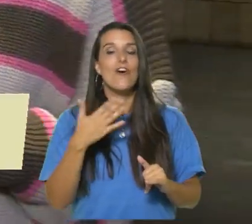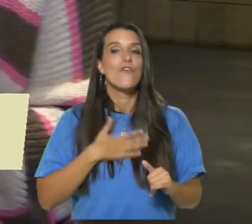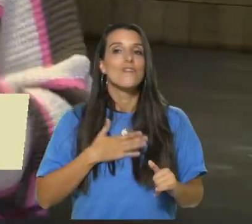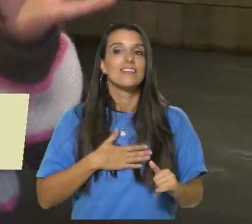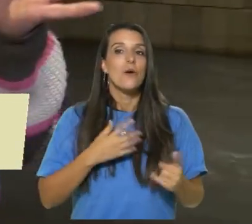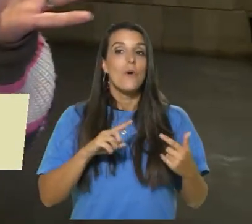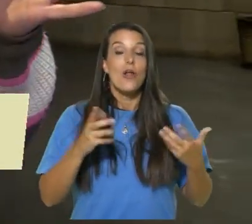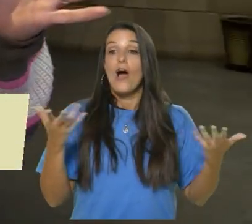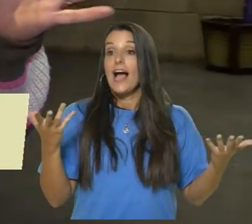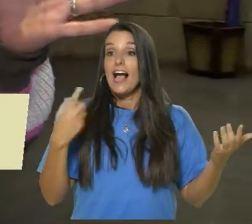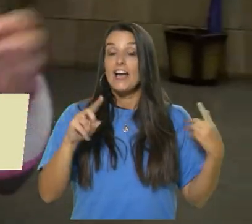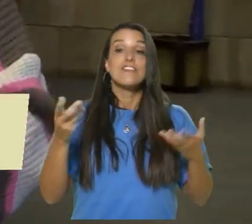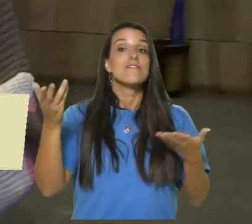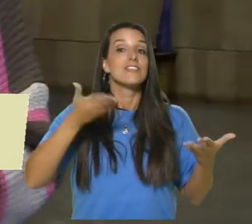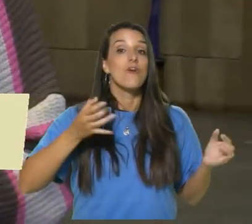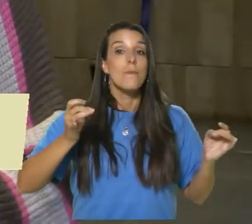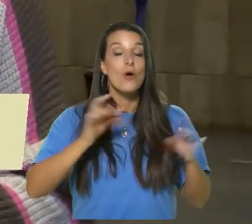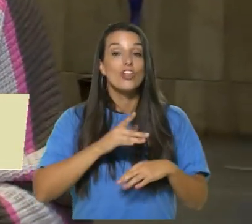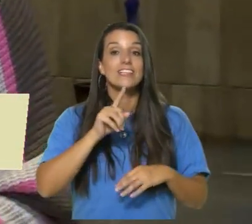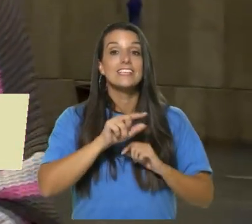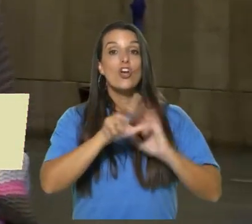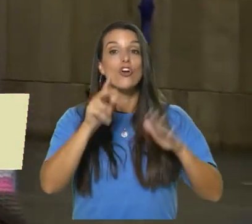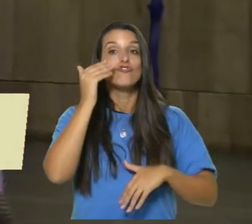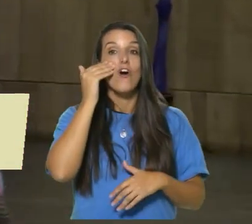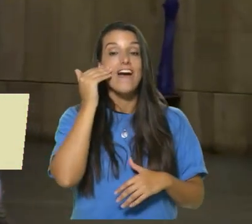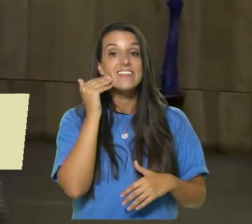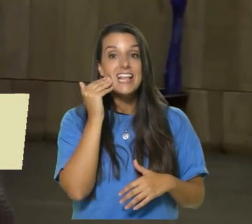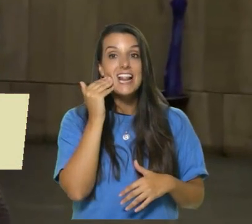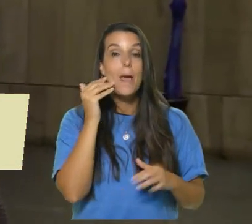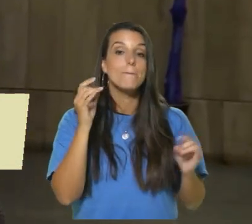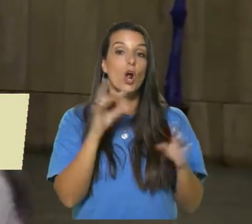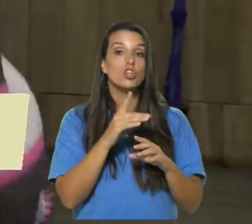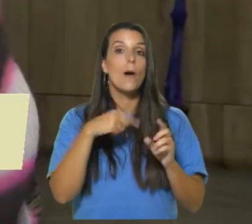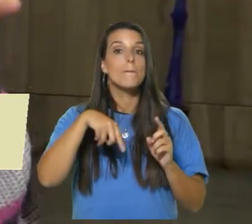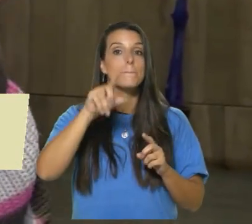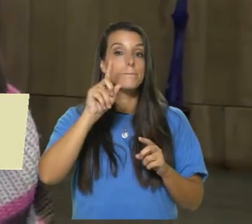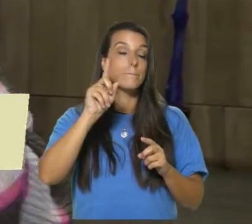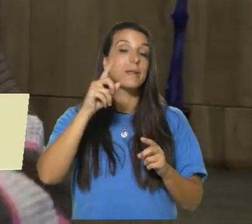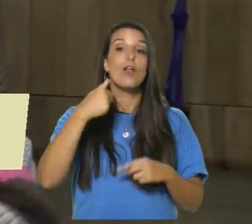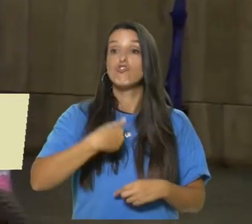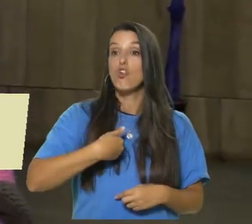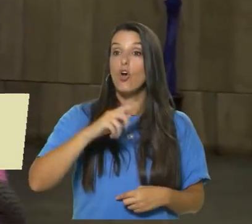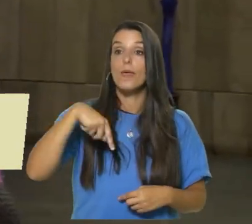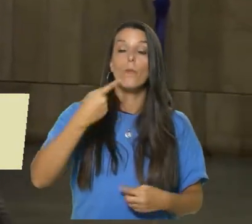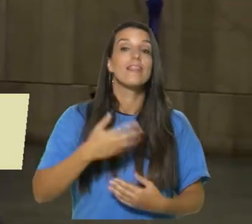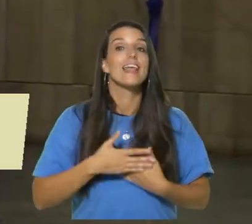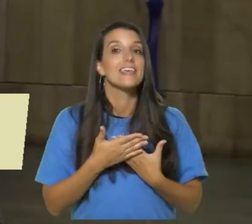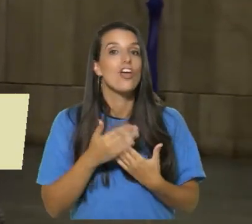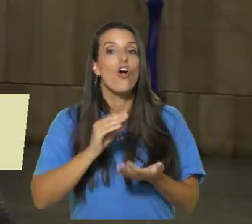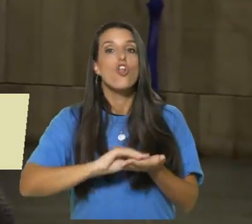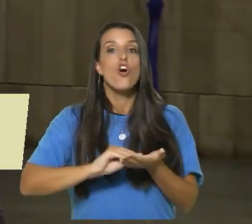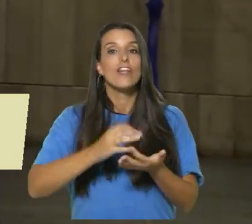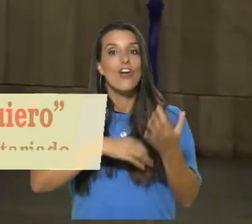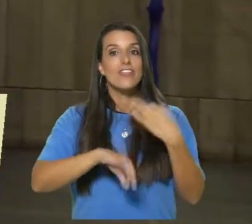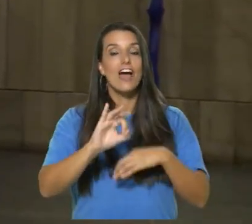placer Bueno entonces la invitación está hecha para este 18 de abril primero yo Después te quiero aquí en el teatro del notariado